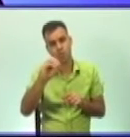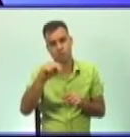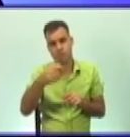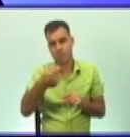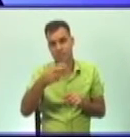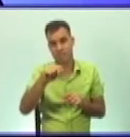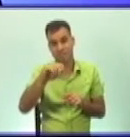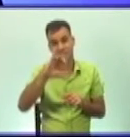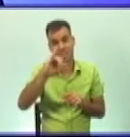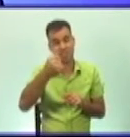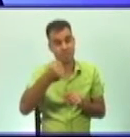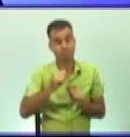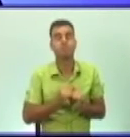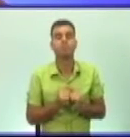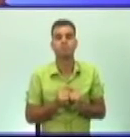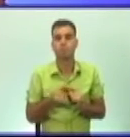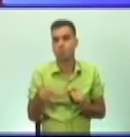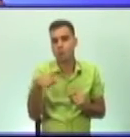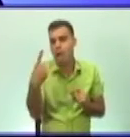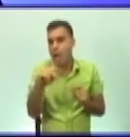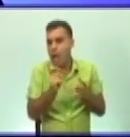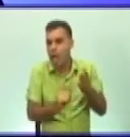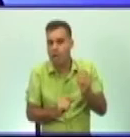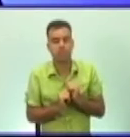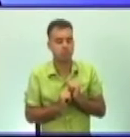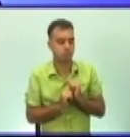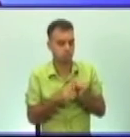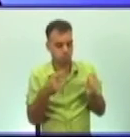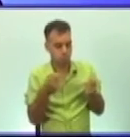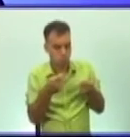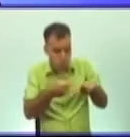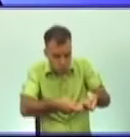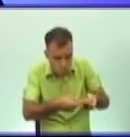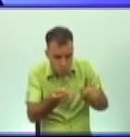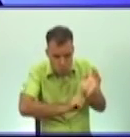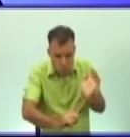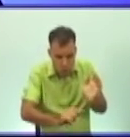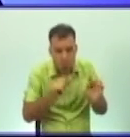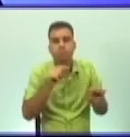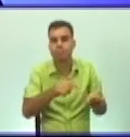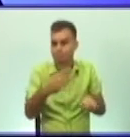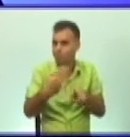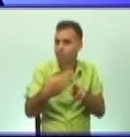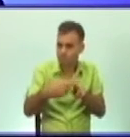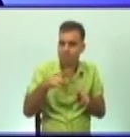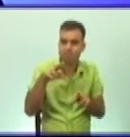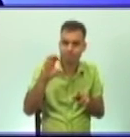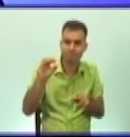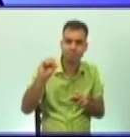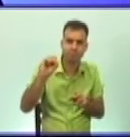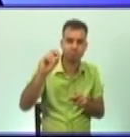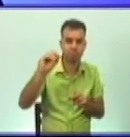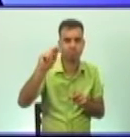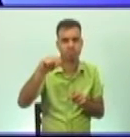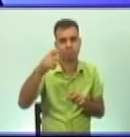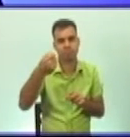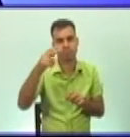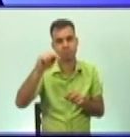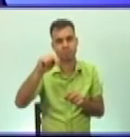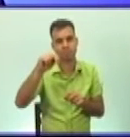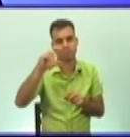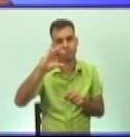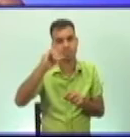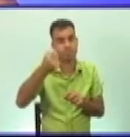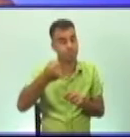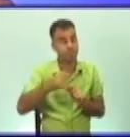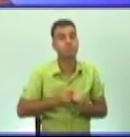y mide la corriente o mide la tensión, usted está trabajando con el fenómeno de la resonancia. Como parte de la clase